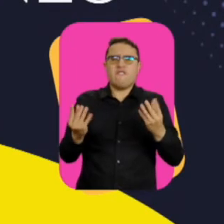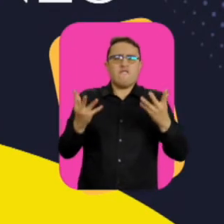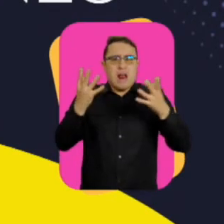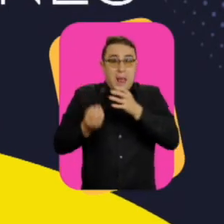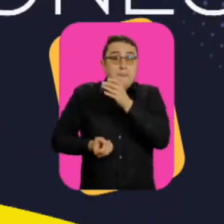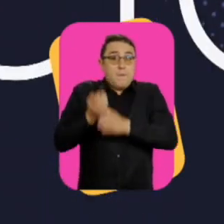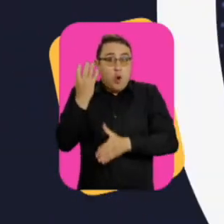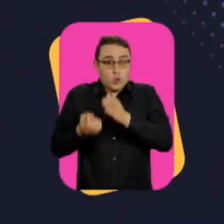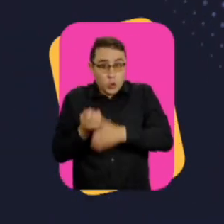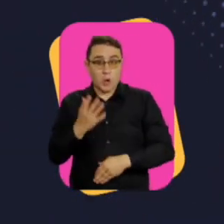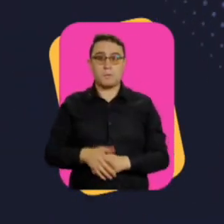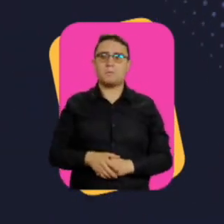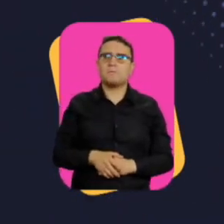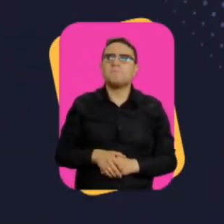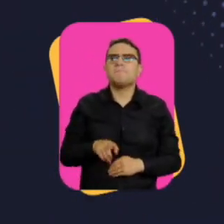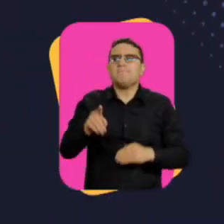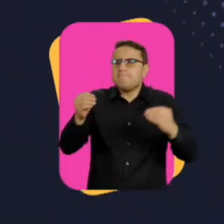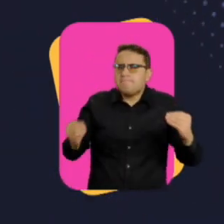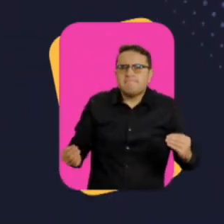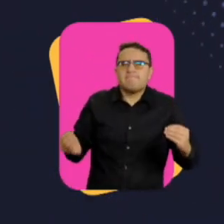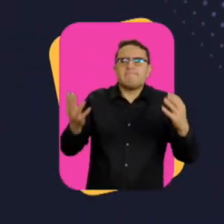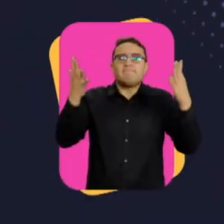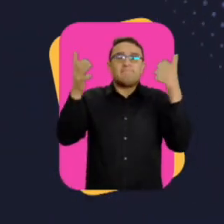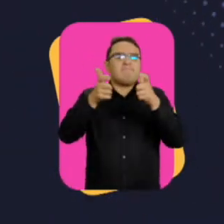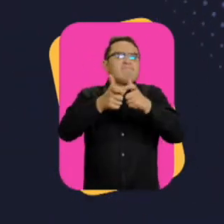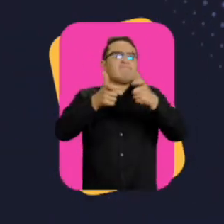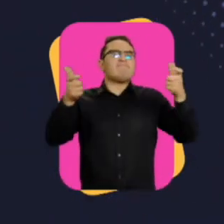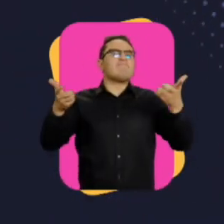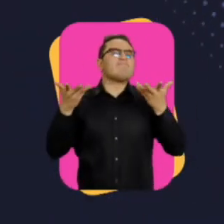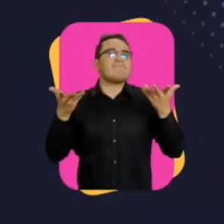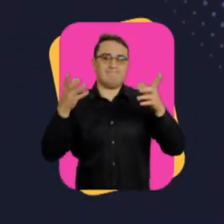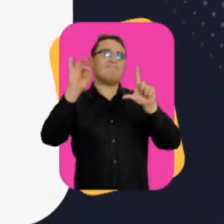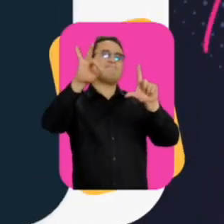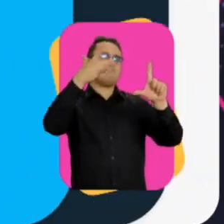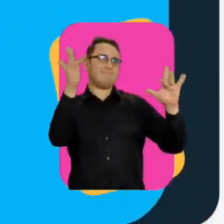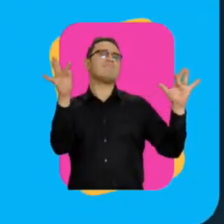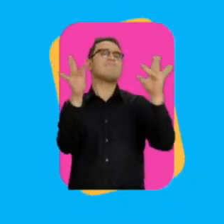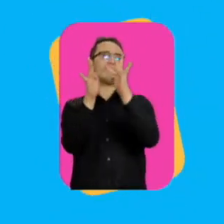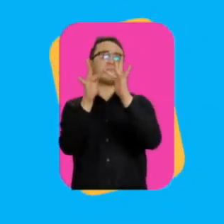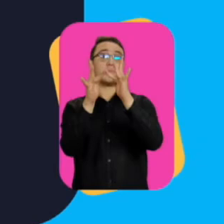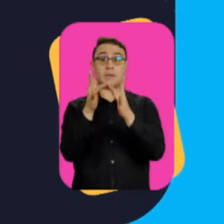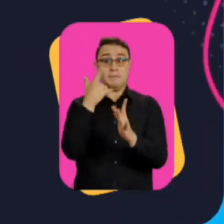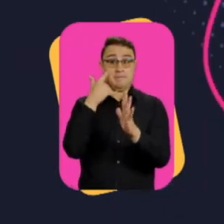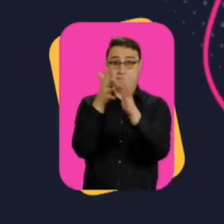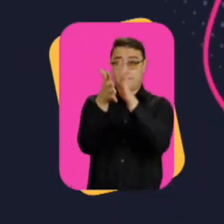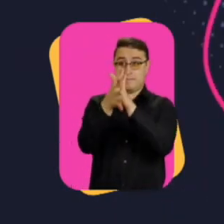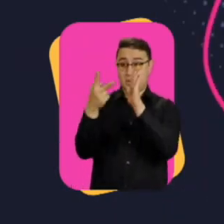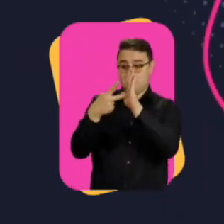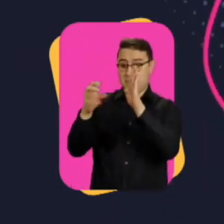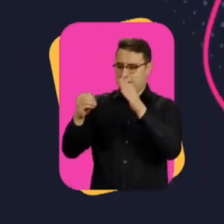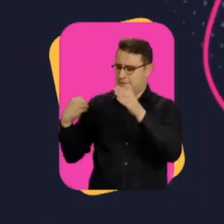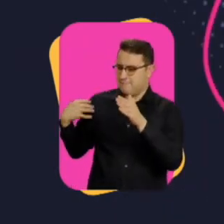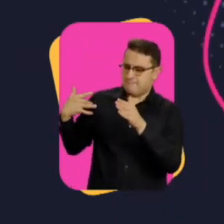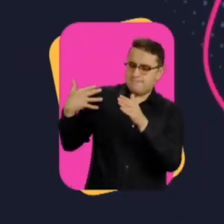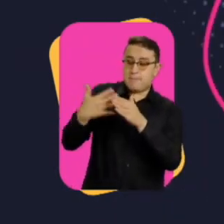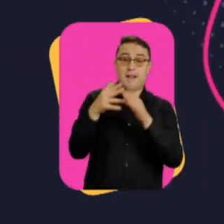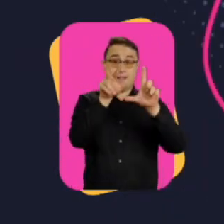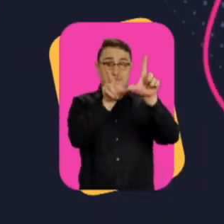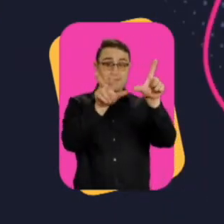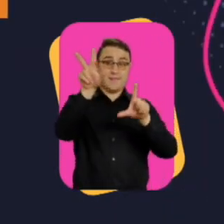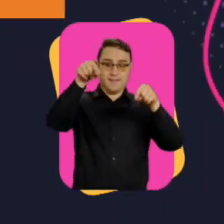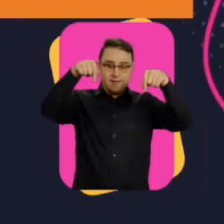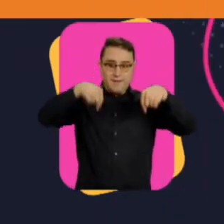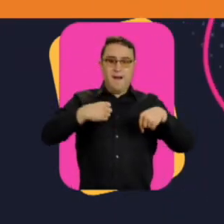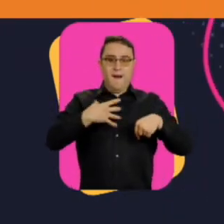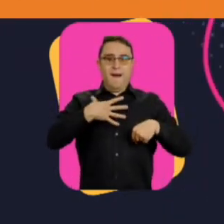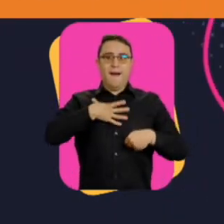y producción, eventos en su mayoría de carácter virtual. Para la vigencia 2020, Canal 13 tuvo la